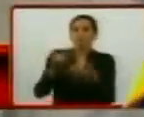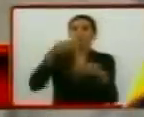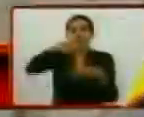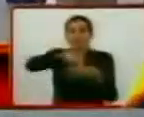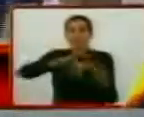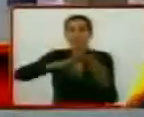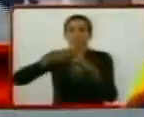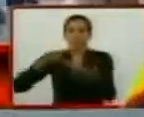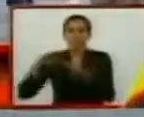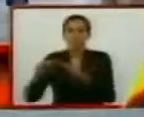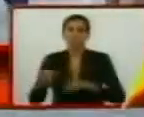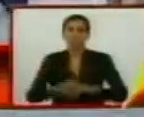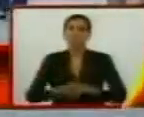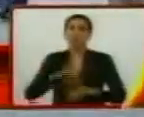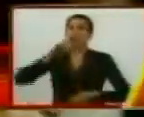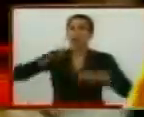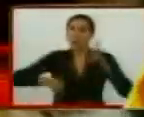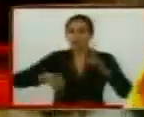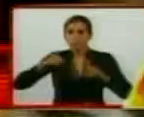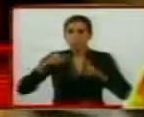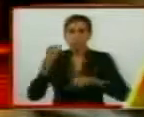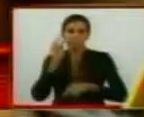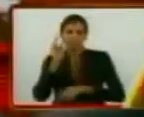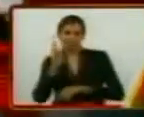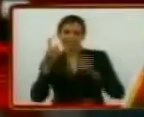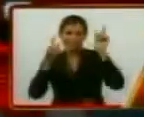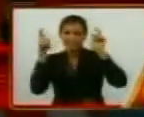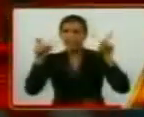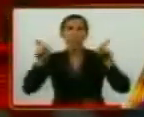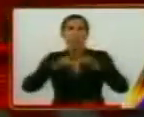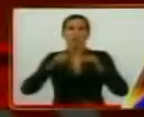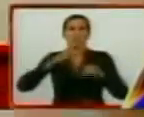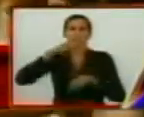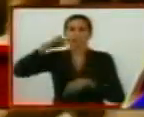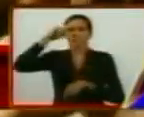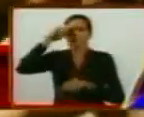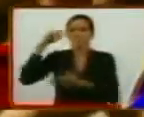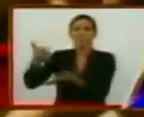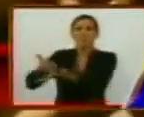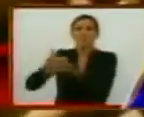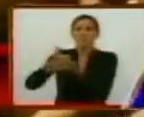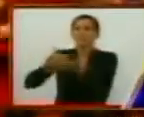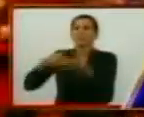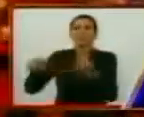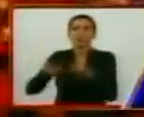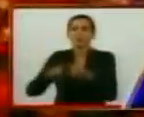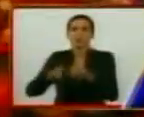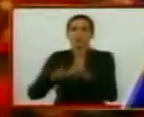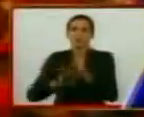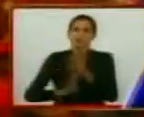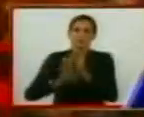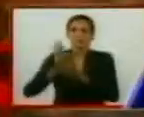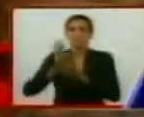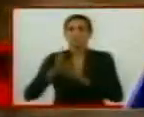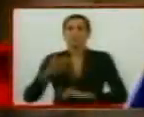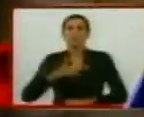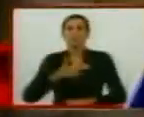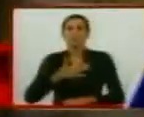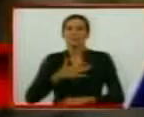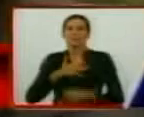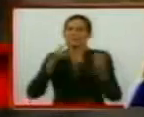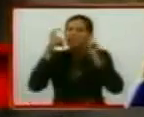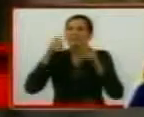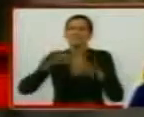he realizado. Algunos ven al presidente Chávez como el padre que te ayuda a crecer, a desarrollarte. Chávez para mí es un